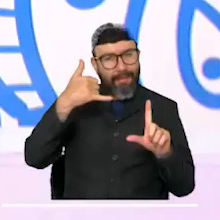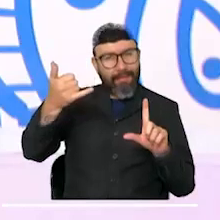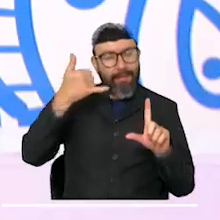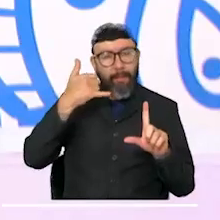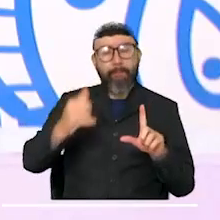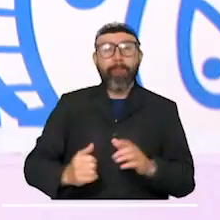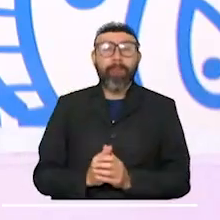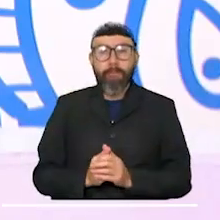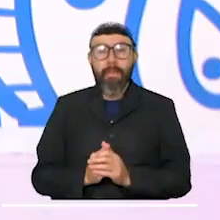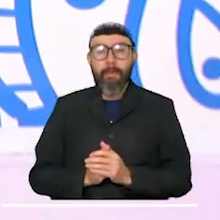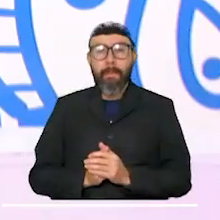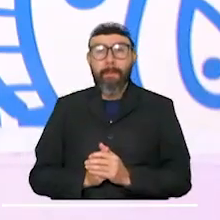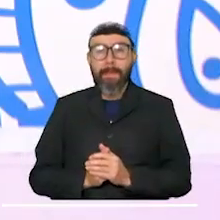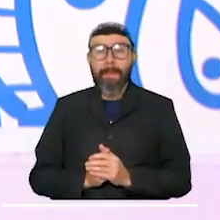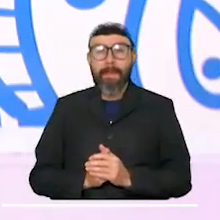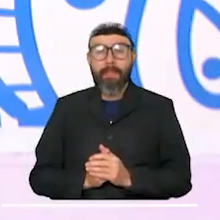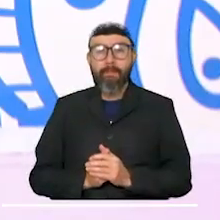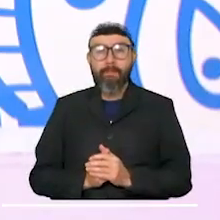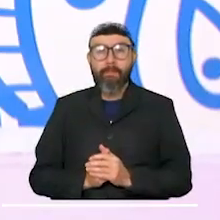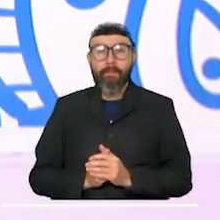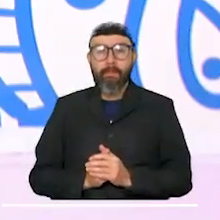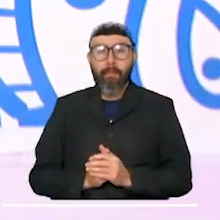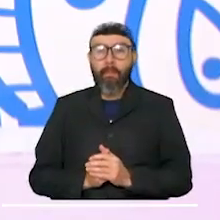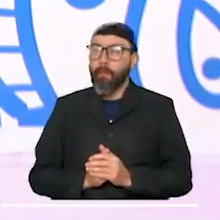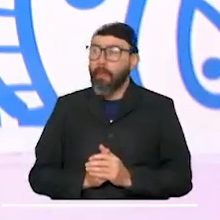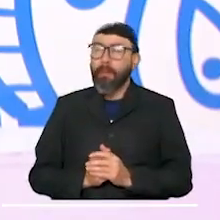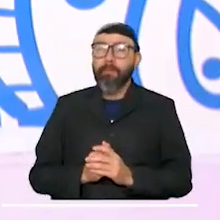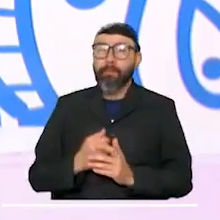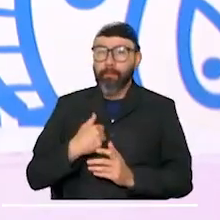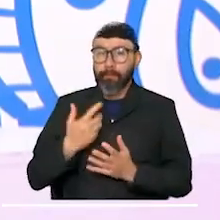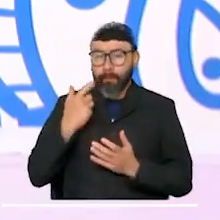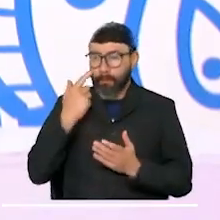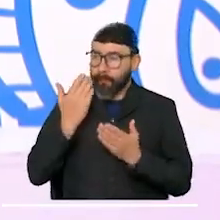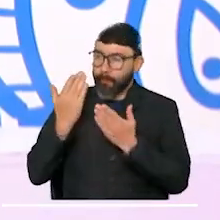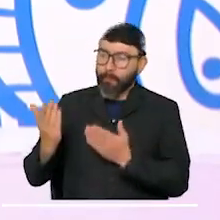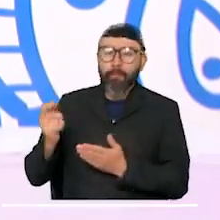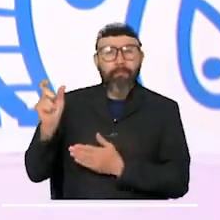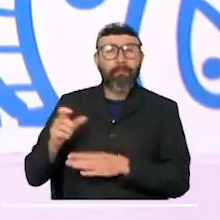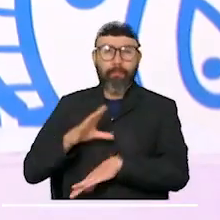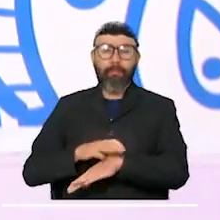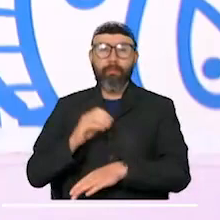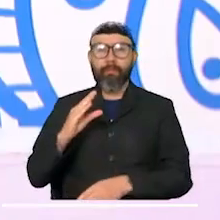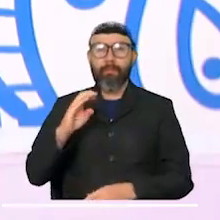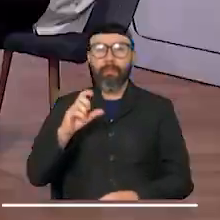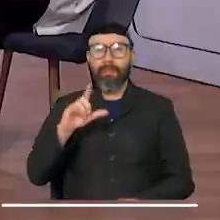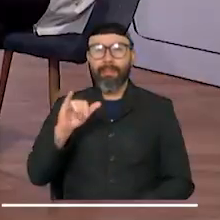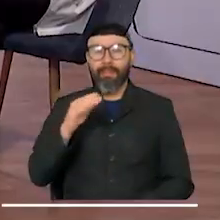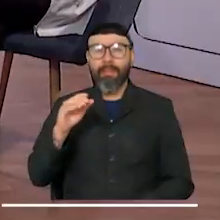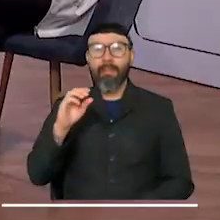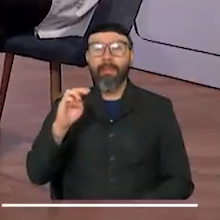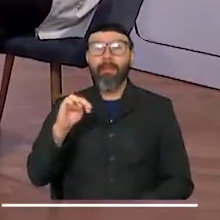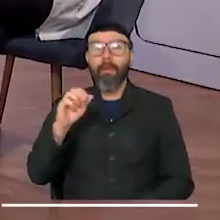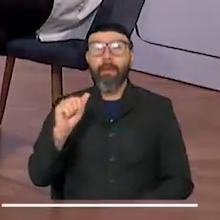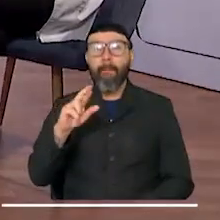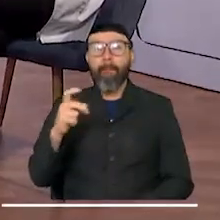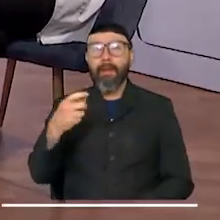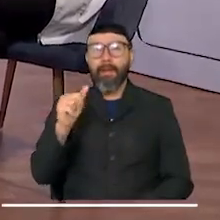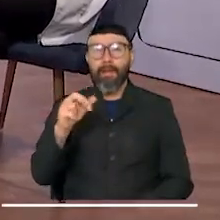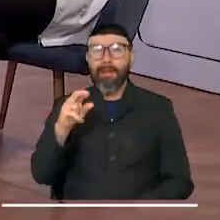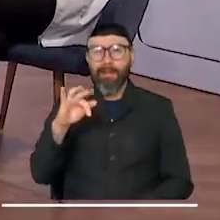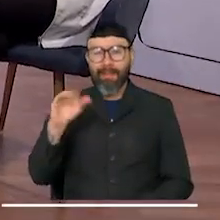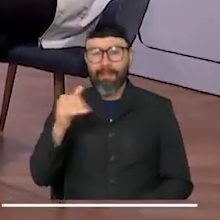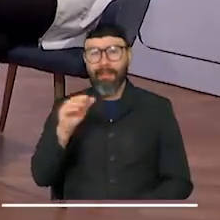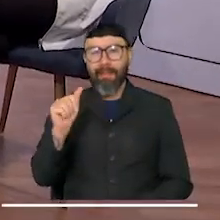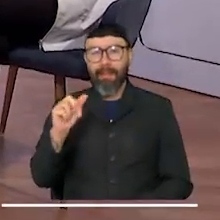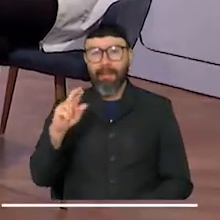en pantalla ya está el número le voy a presentar la doctora celi marguerita arengas que ya vieron el programa